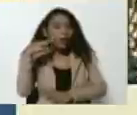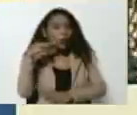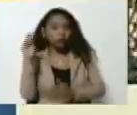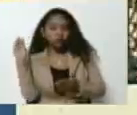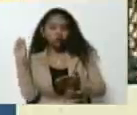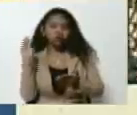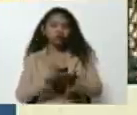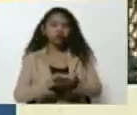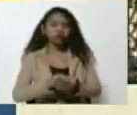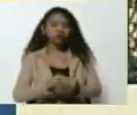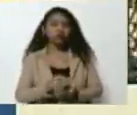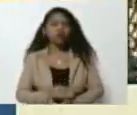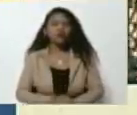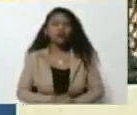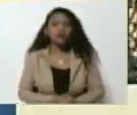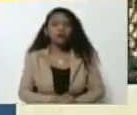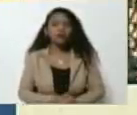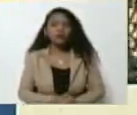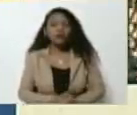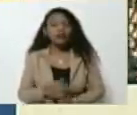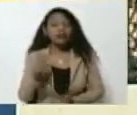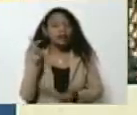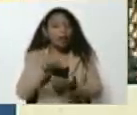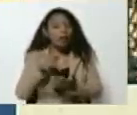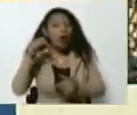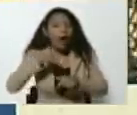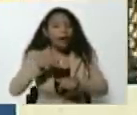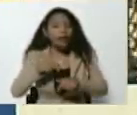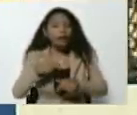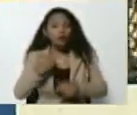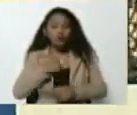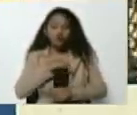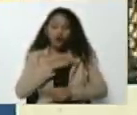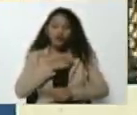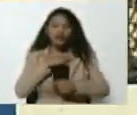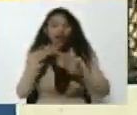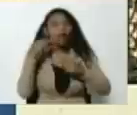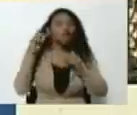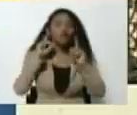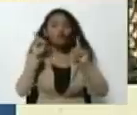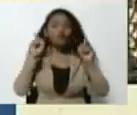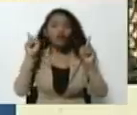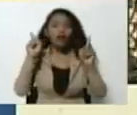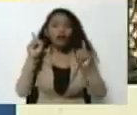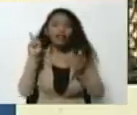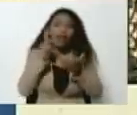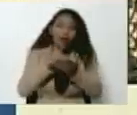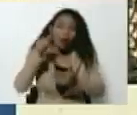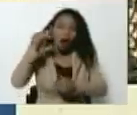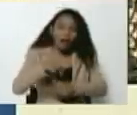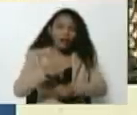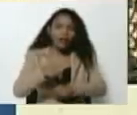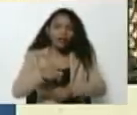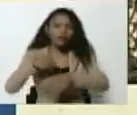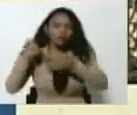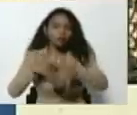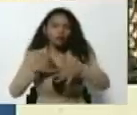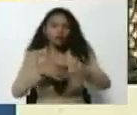impusieran. Llegamos aquí con nuestras músicas. Llegamos aquí con nuestras